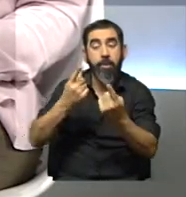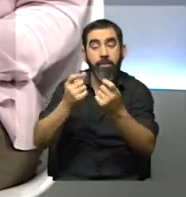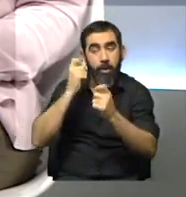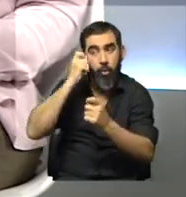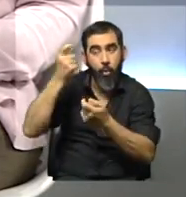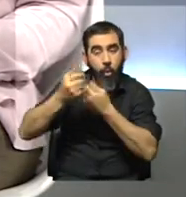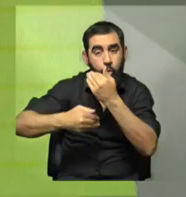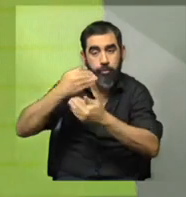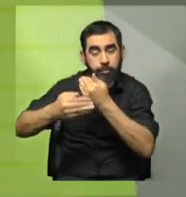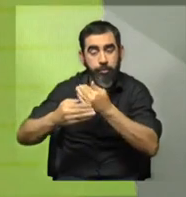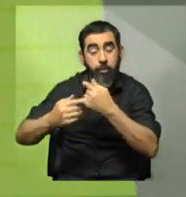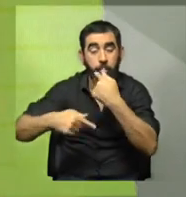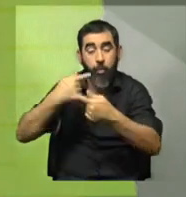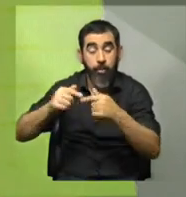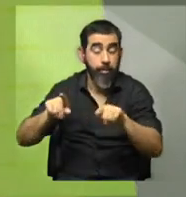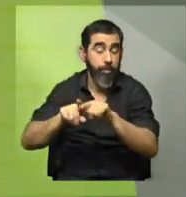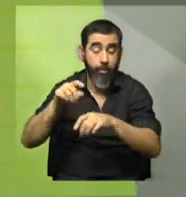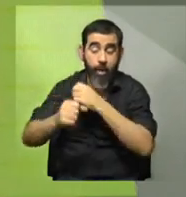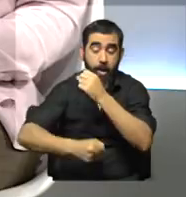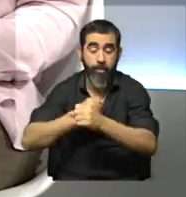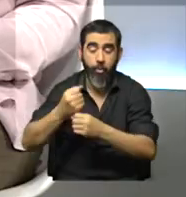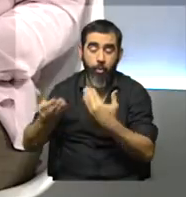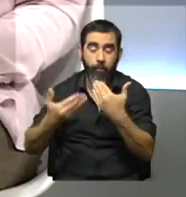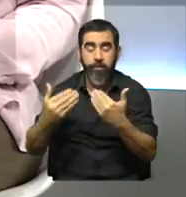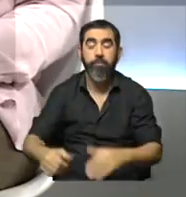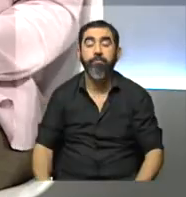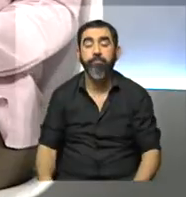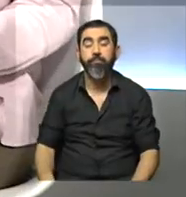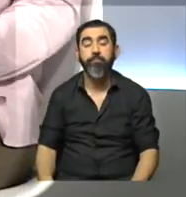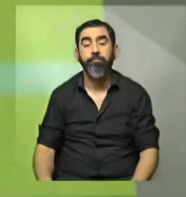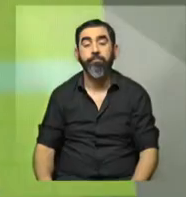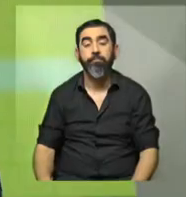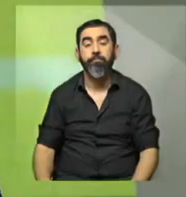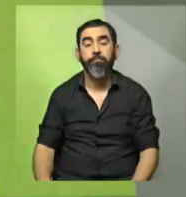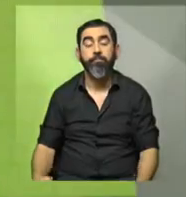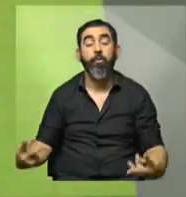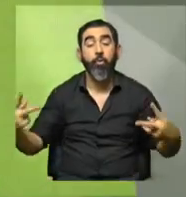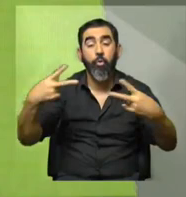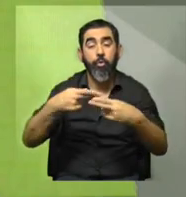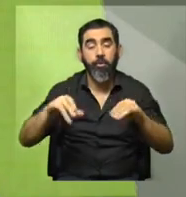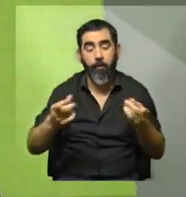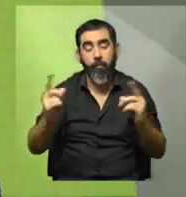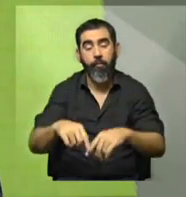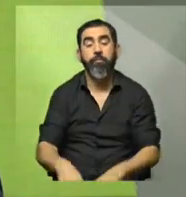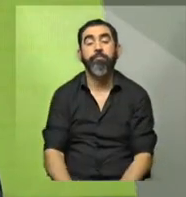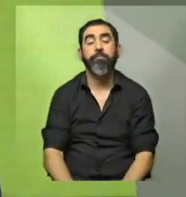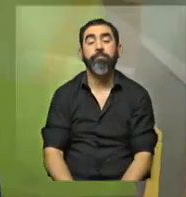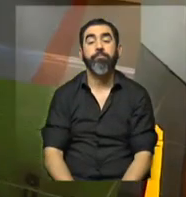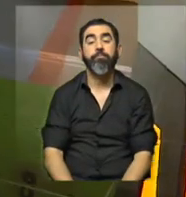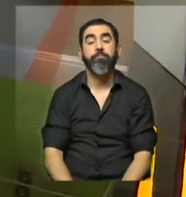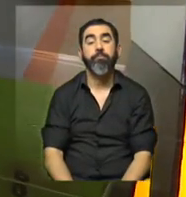conocimiento y seguiremos como hemos hecho todos estos años conversando. Excelente, muchas gracias. Gracias. Hasta pronto. Pausa en Sobre Ciencia, ya volvemos.